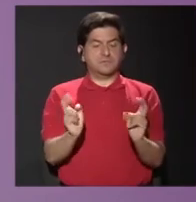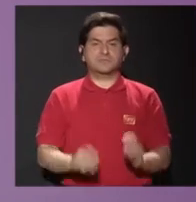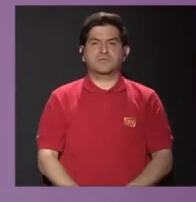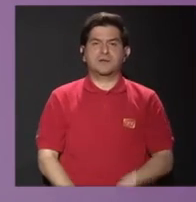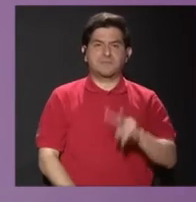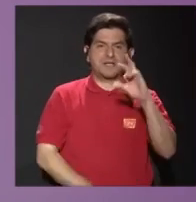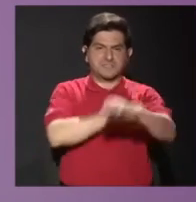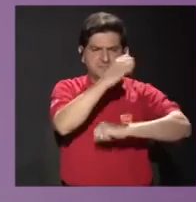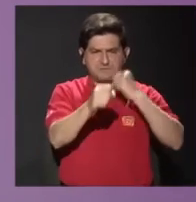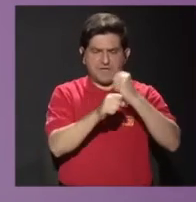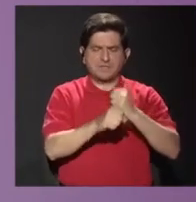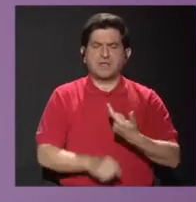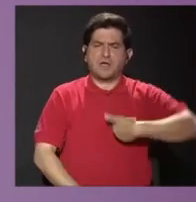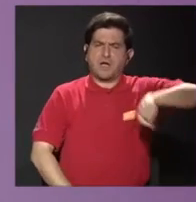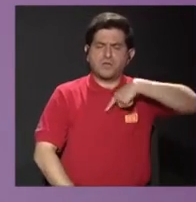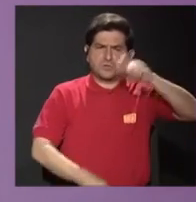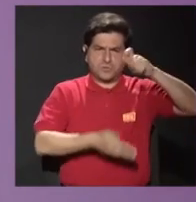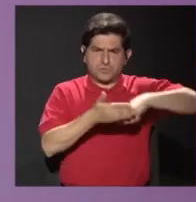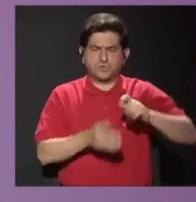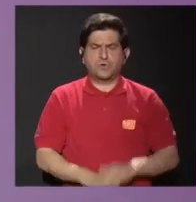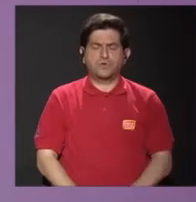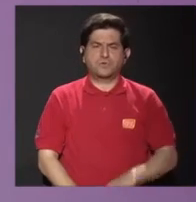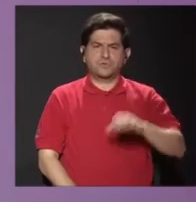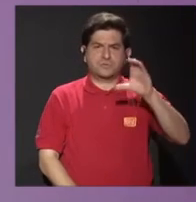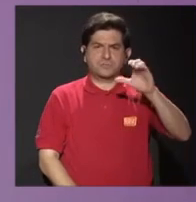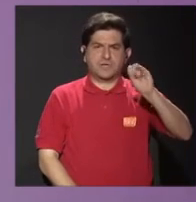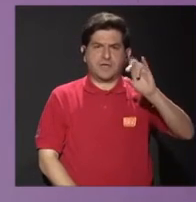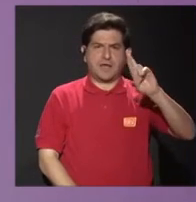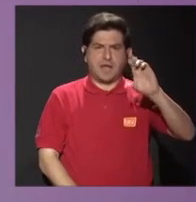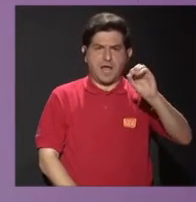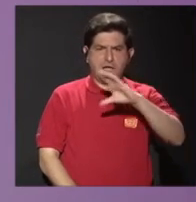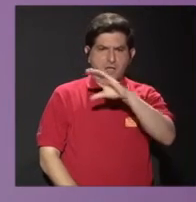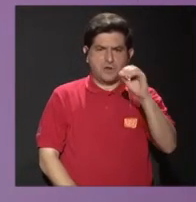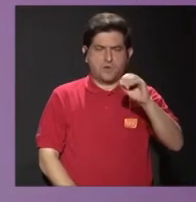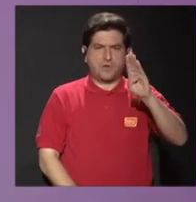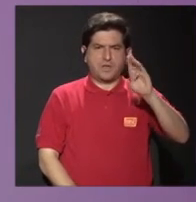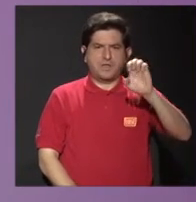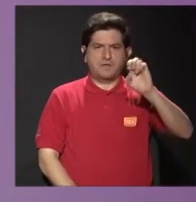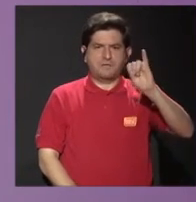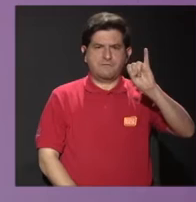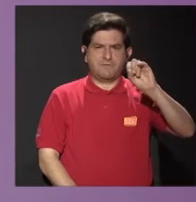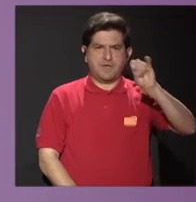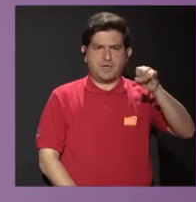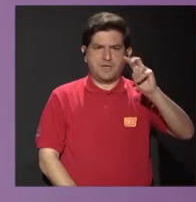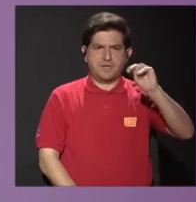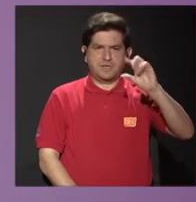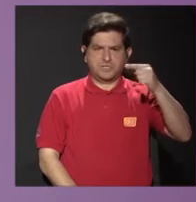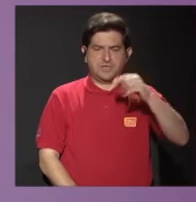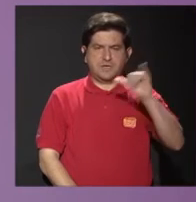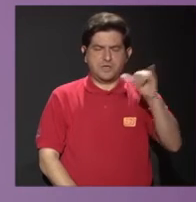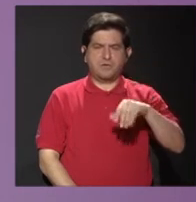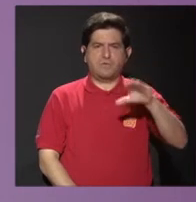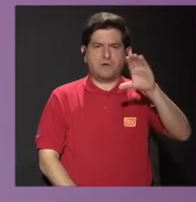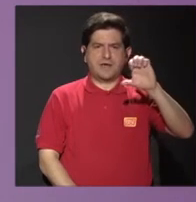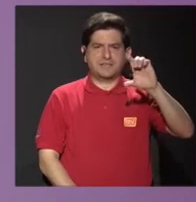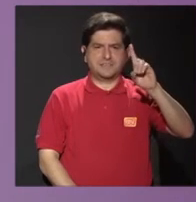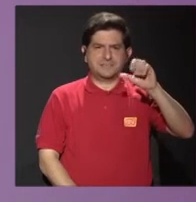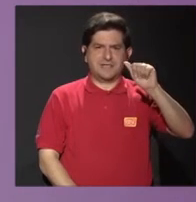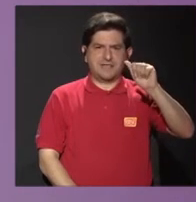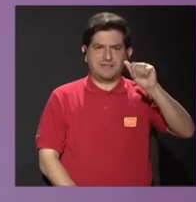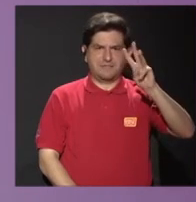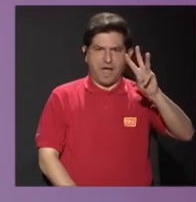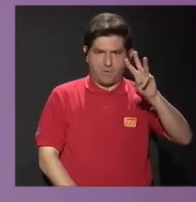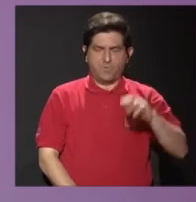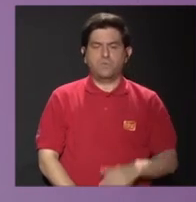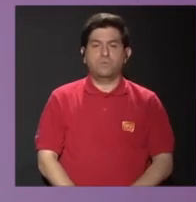hace más de 20 años suscribimos con cairo y nuevo con beijing y con muchas otras convenciones como las edad que nos ha dado un